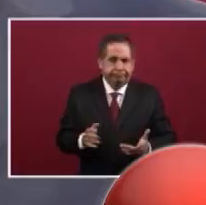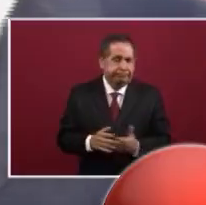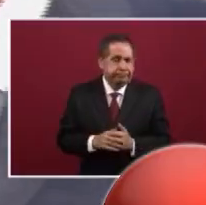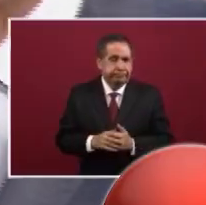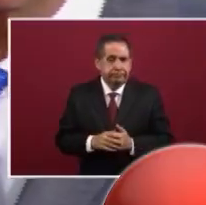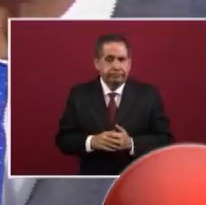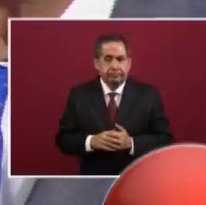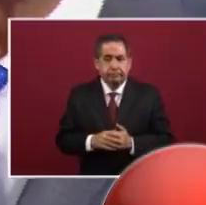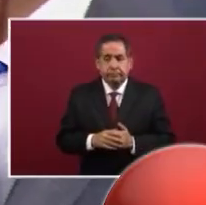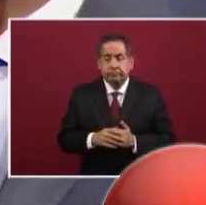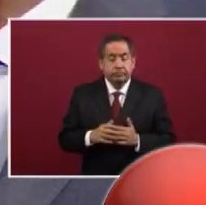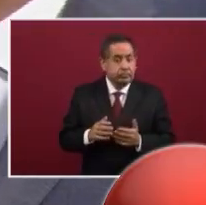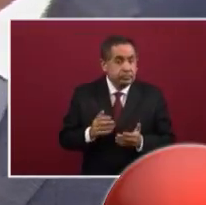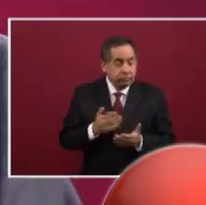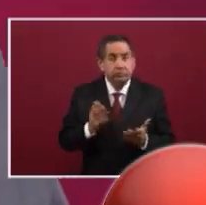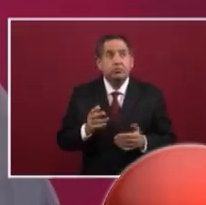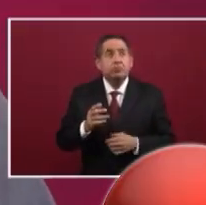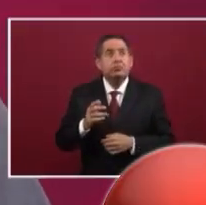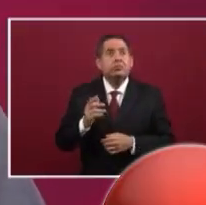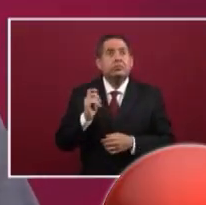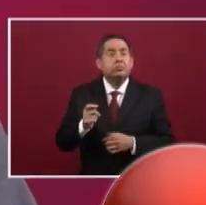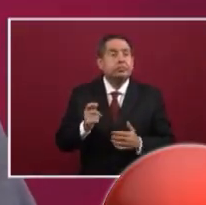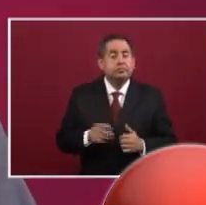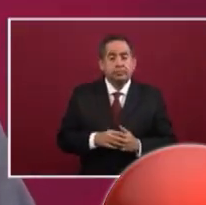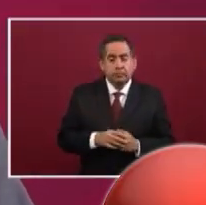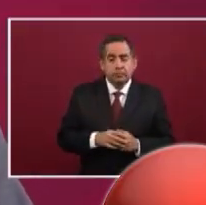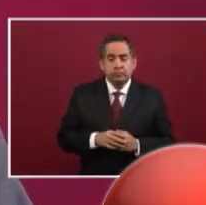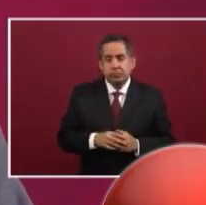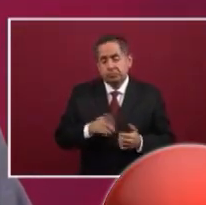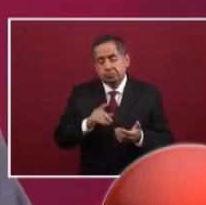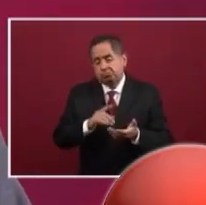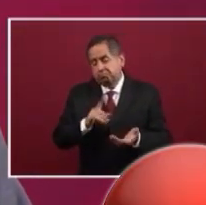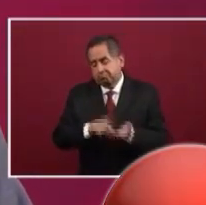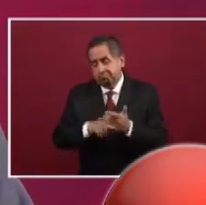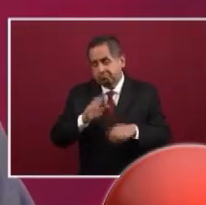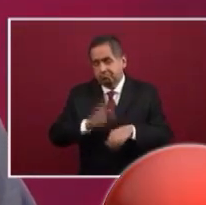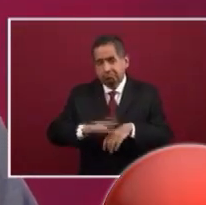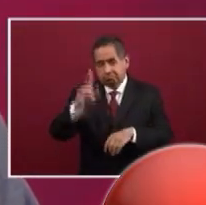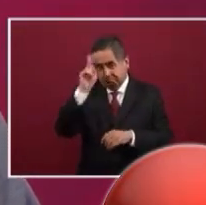Y aumentó como nunca la corrupción.